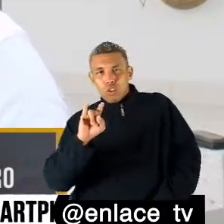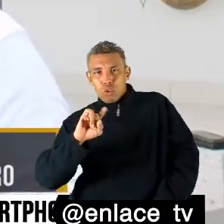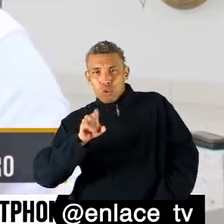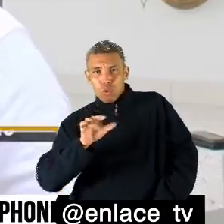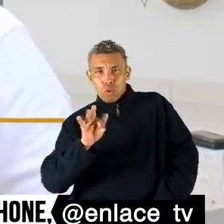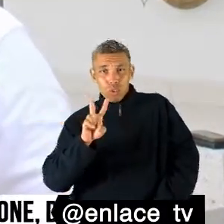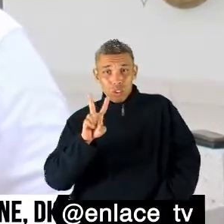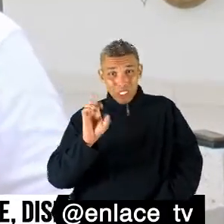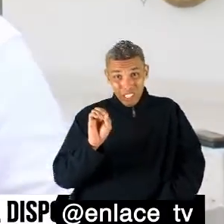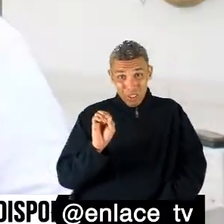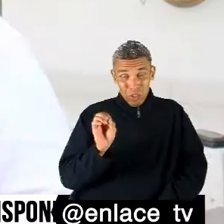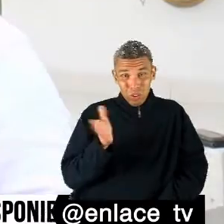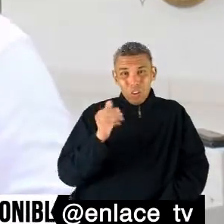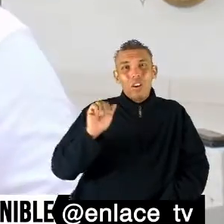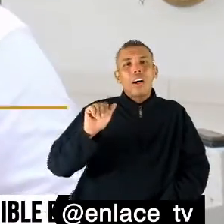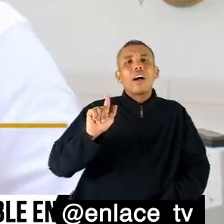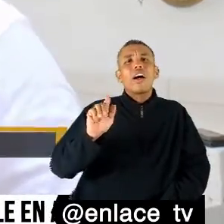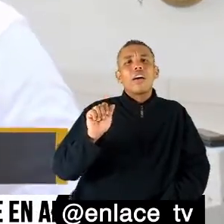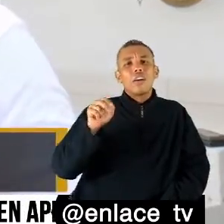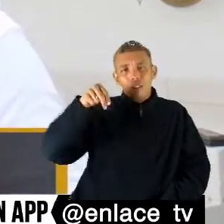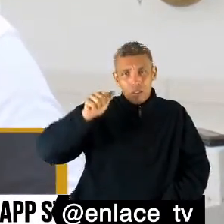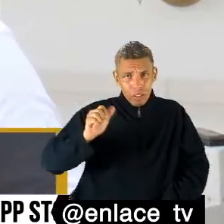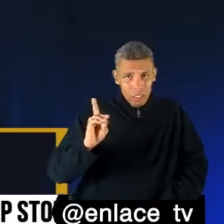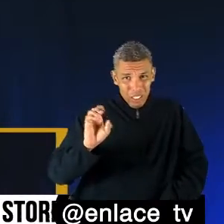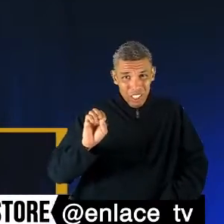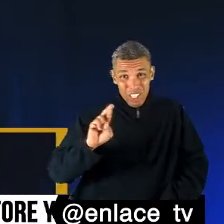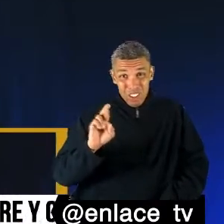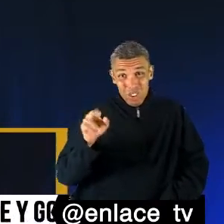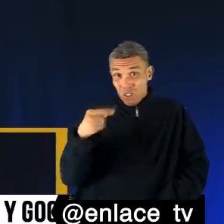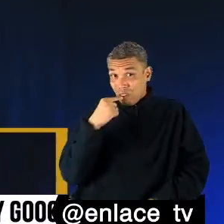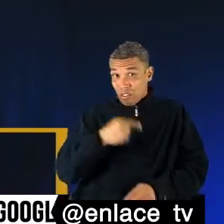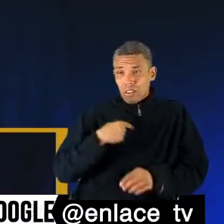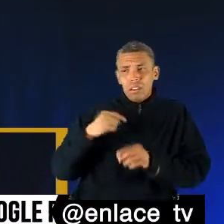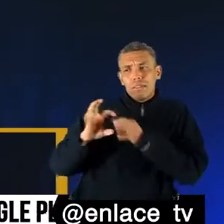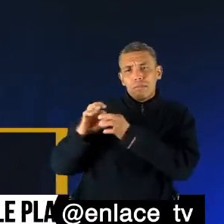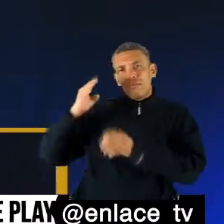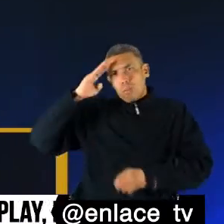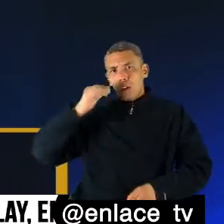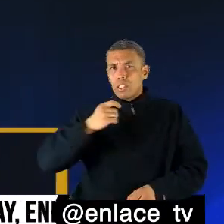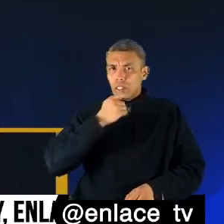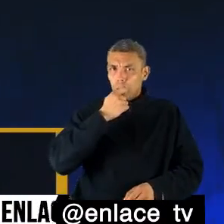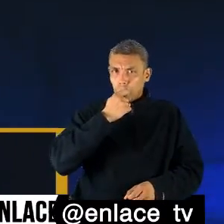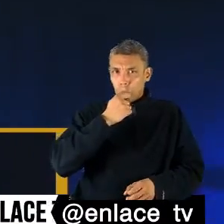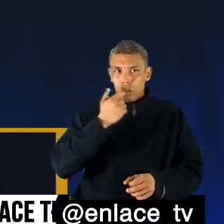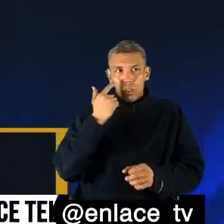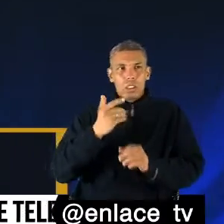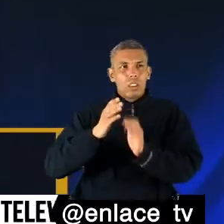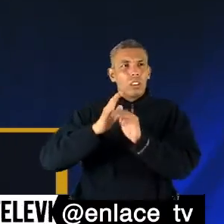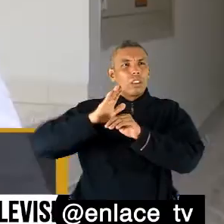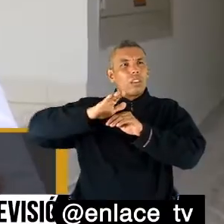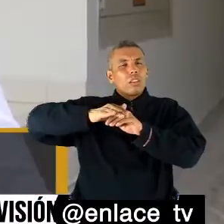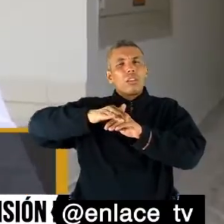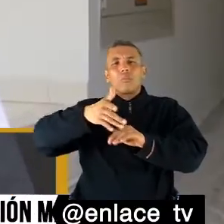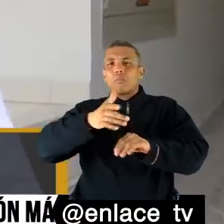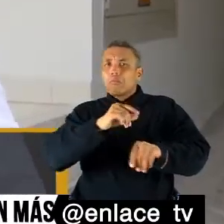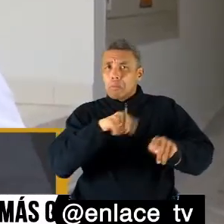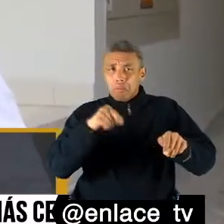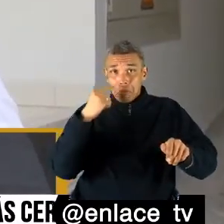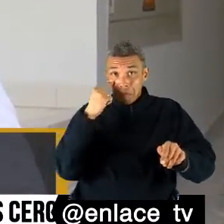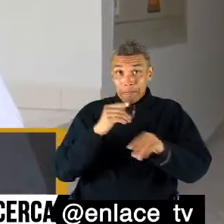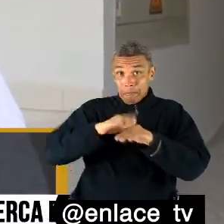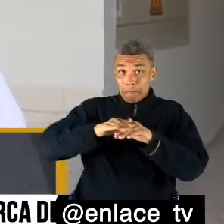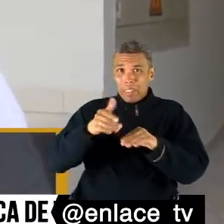dijo a Enlace Noticias que junto a la Inspección de Tránsito y Transporte vienen atendiendo el llamado de la comunidad sobre el rompimiento de vías. Nosotros trabajamos de la mano con la